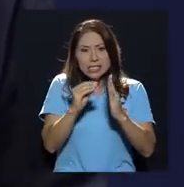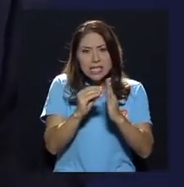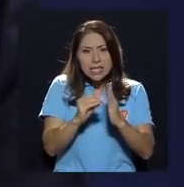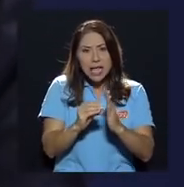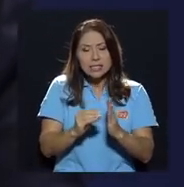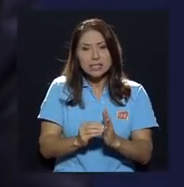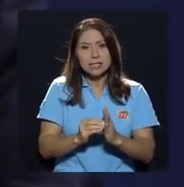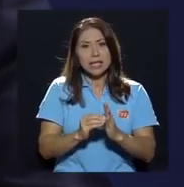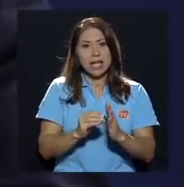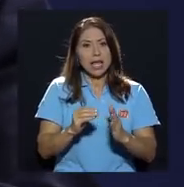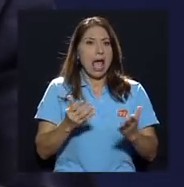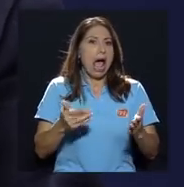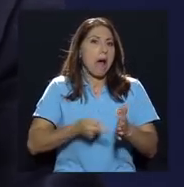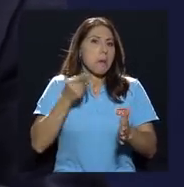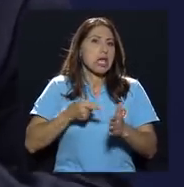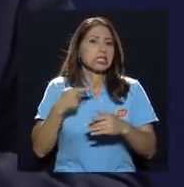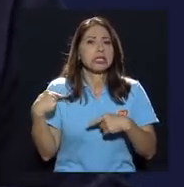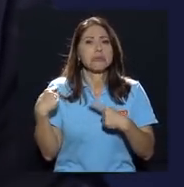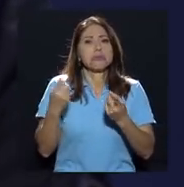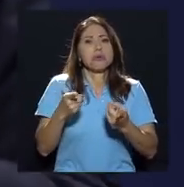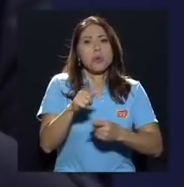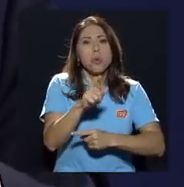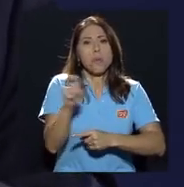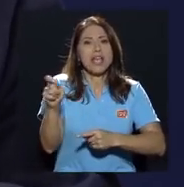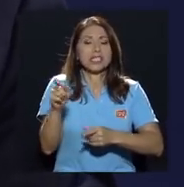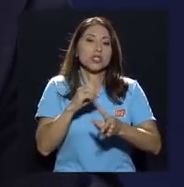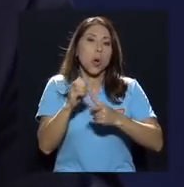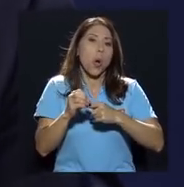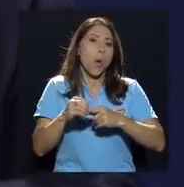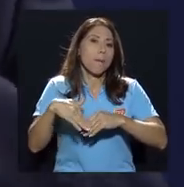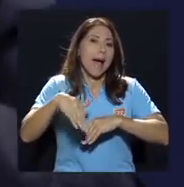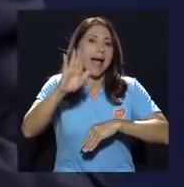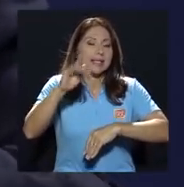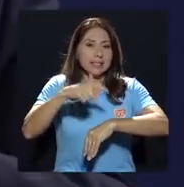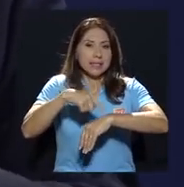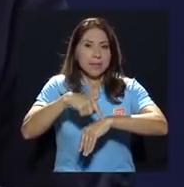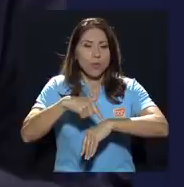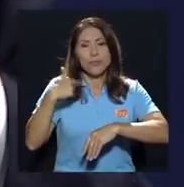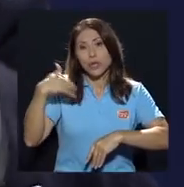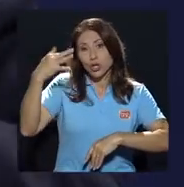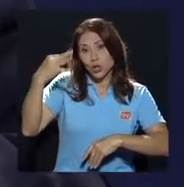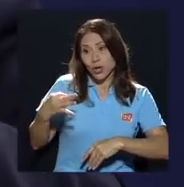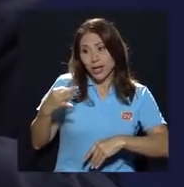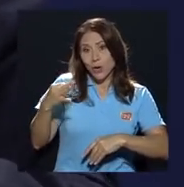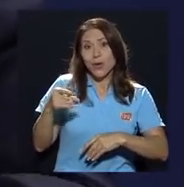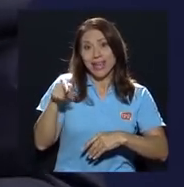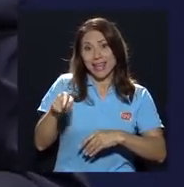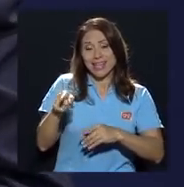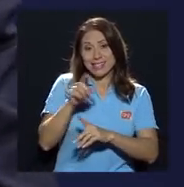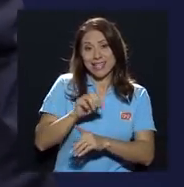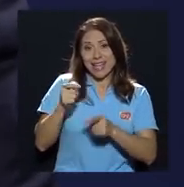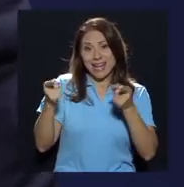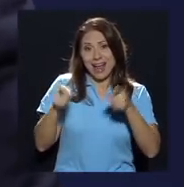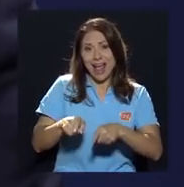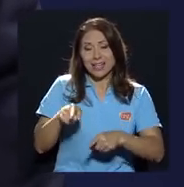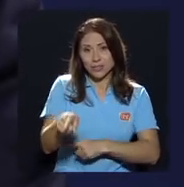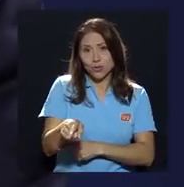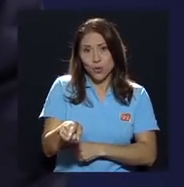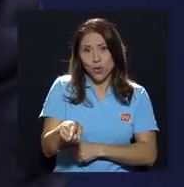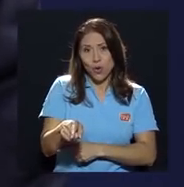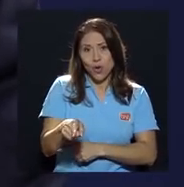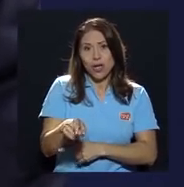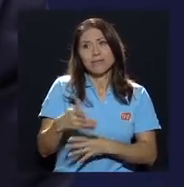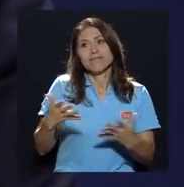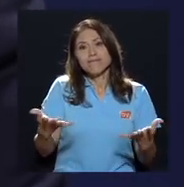citas etcétera a veces puede tomar un mes o más en este caso creo yo que se juntó la